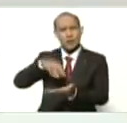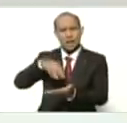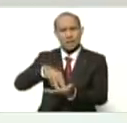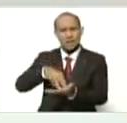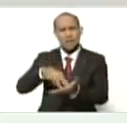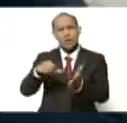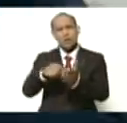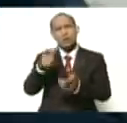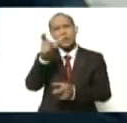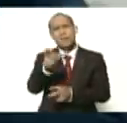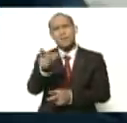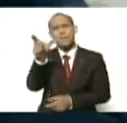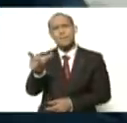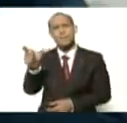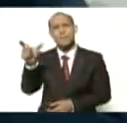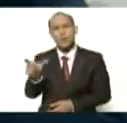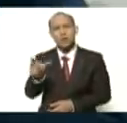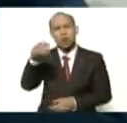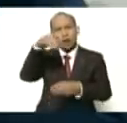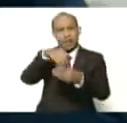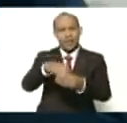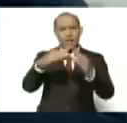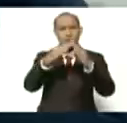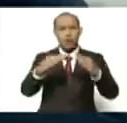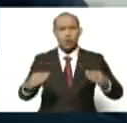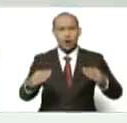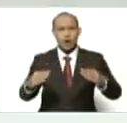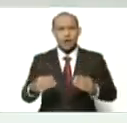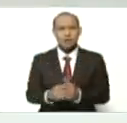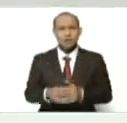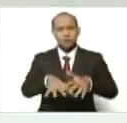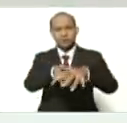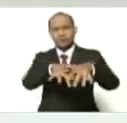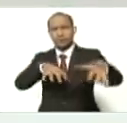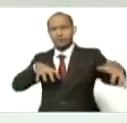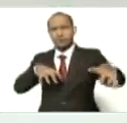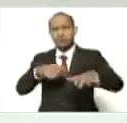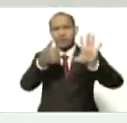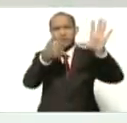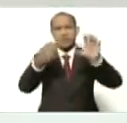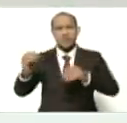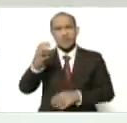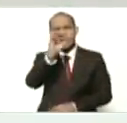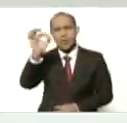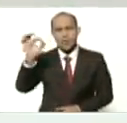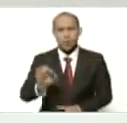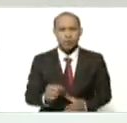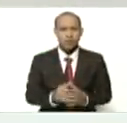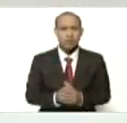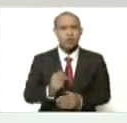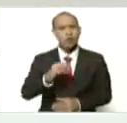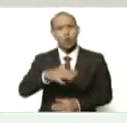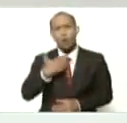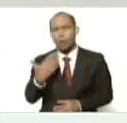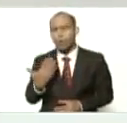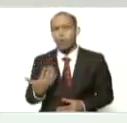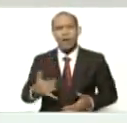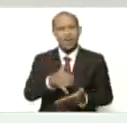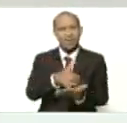las personas que se quedan en sus casas alcanza un 60 por ciento no nos podemos cansar